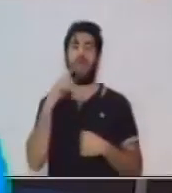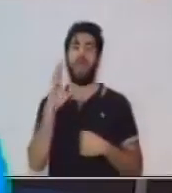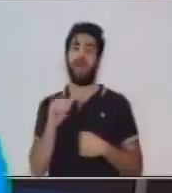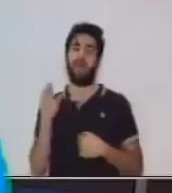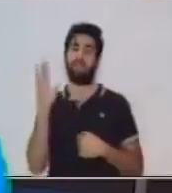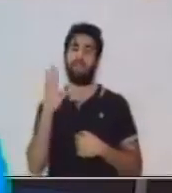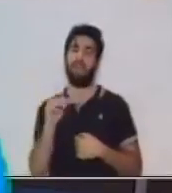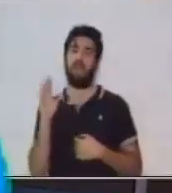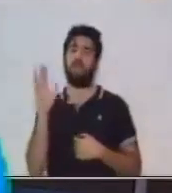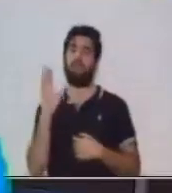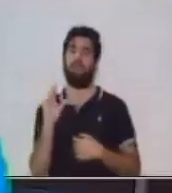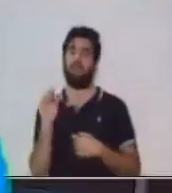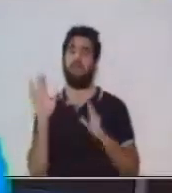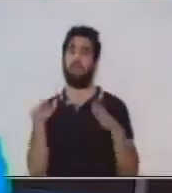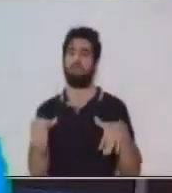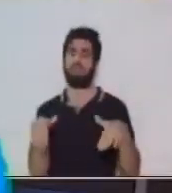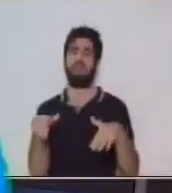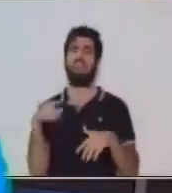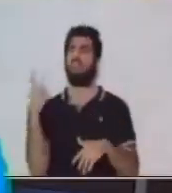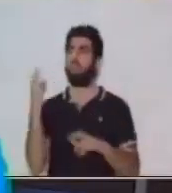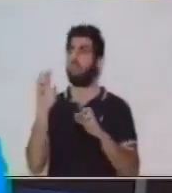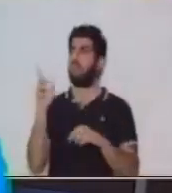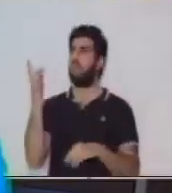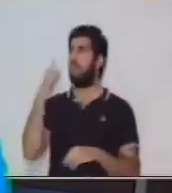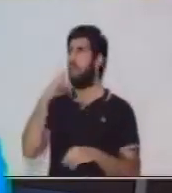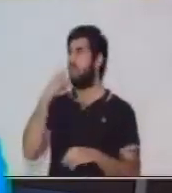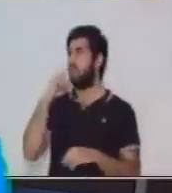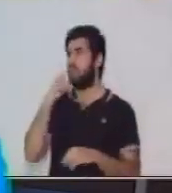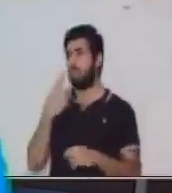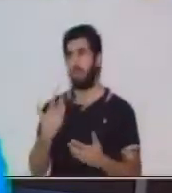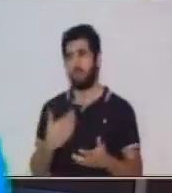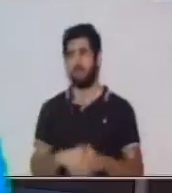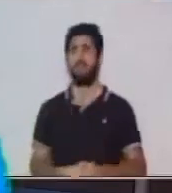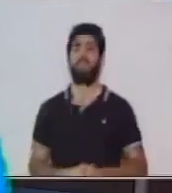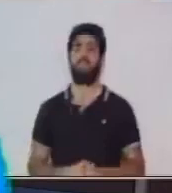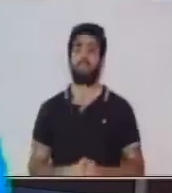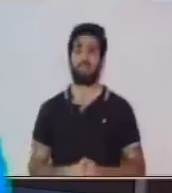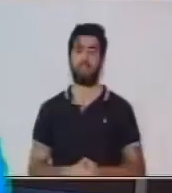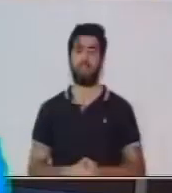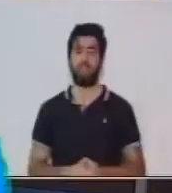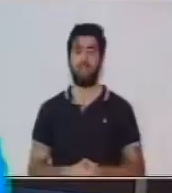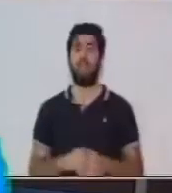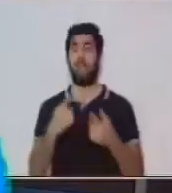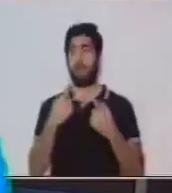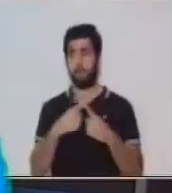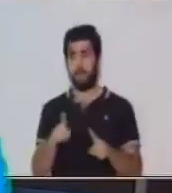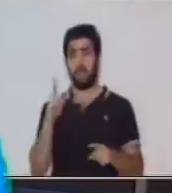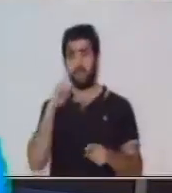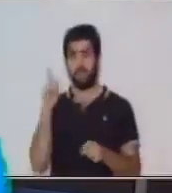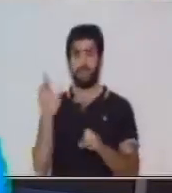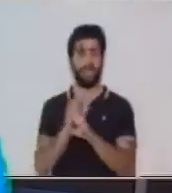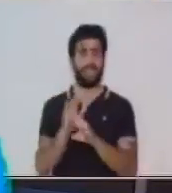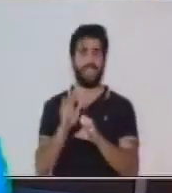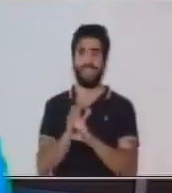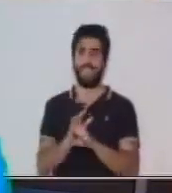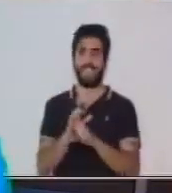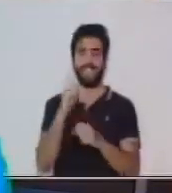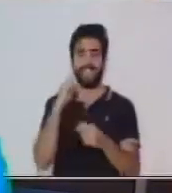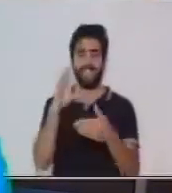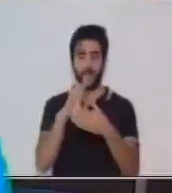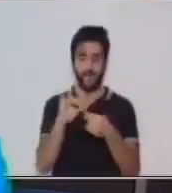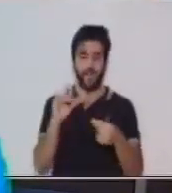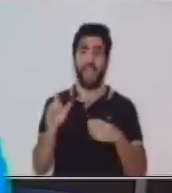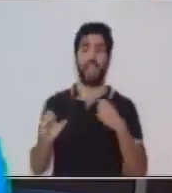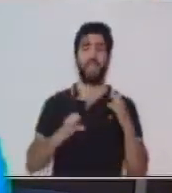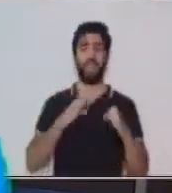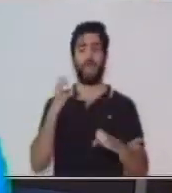todo dejado, cosas por el estilo, pues no es la misma sensación. Ve cómo te lo estoy diciendo. Pero si te lo está contando